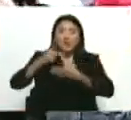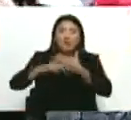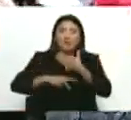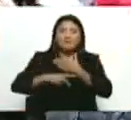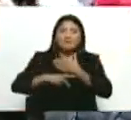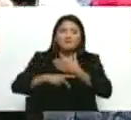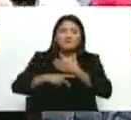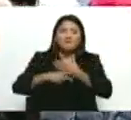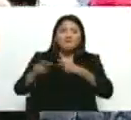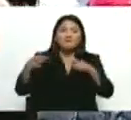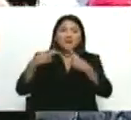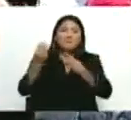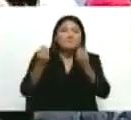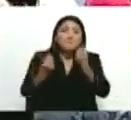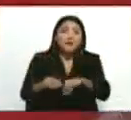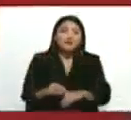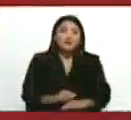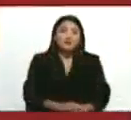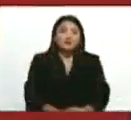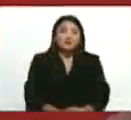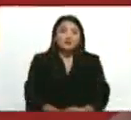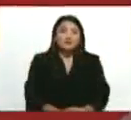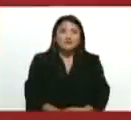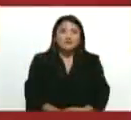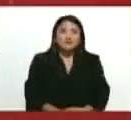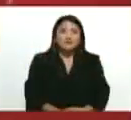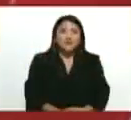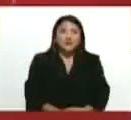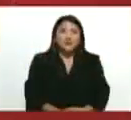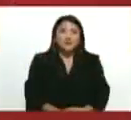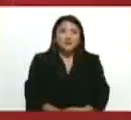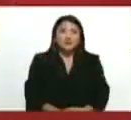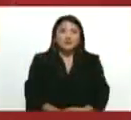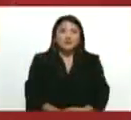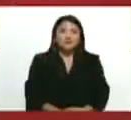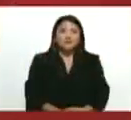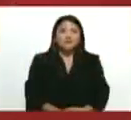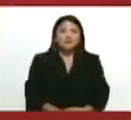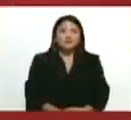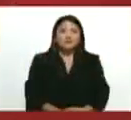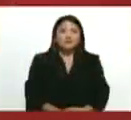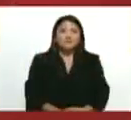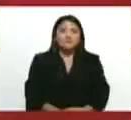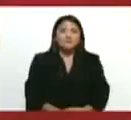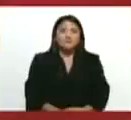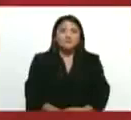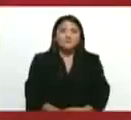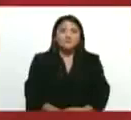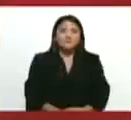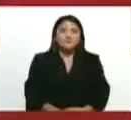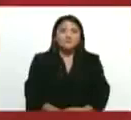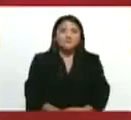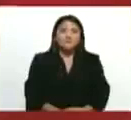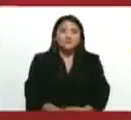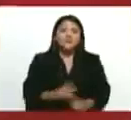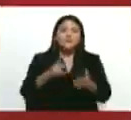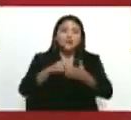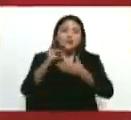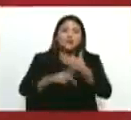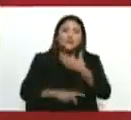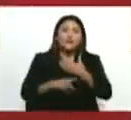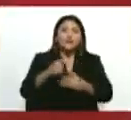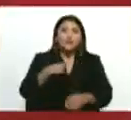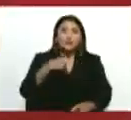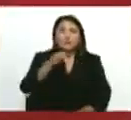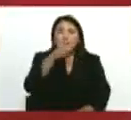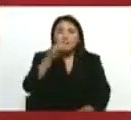Más gente ve el mazo, y eso que yo los pongo a ellos y se calan cuando yo los pongo, porque el programa se pone fastidioso cuando yo comienzo